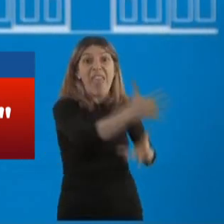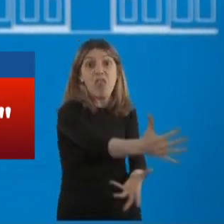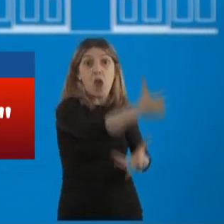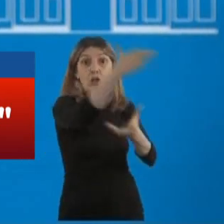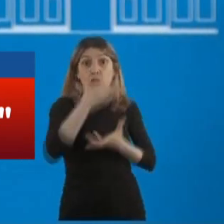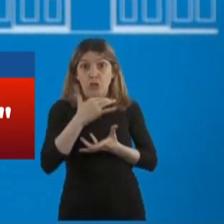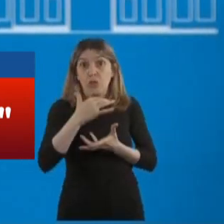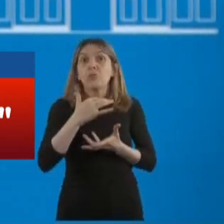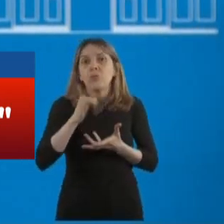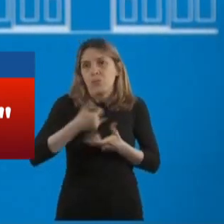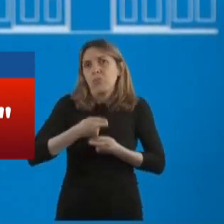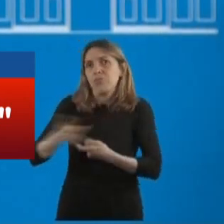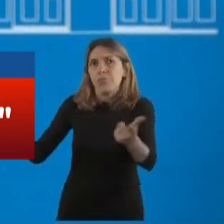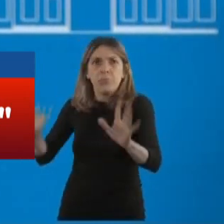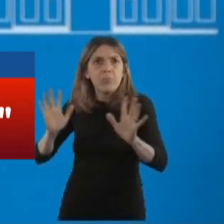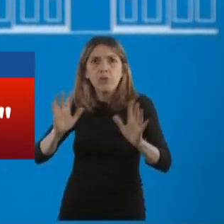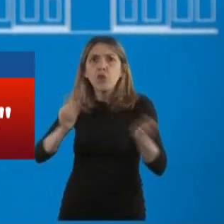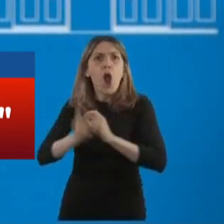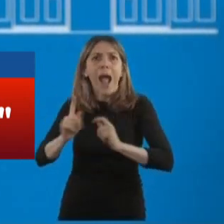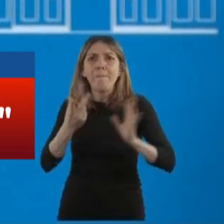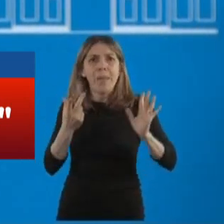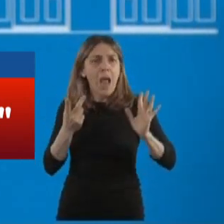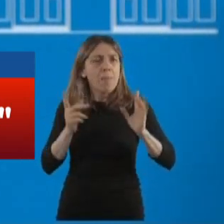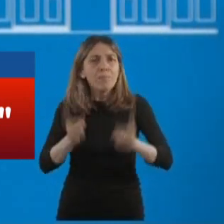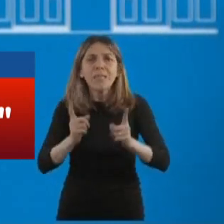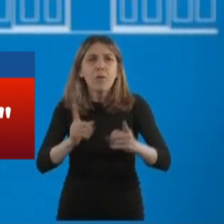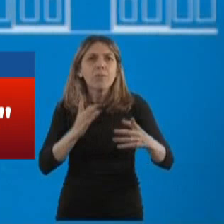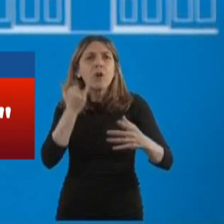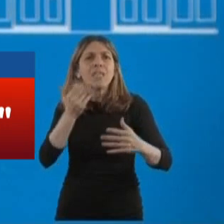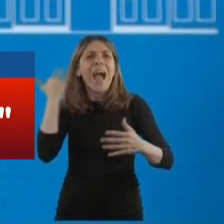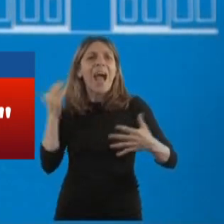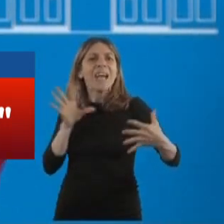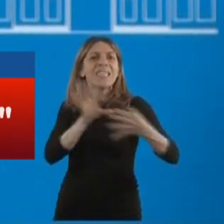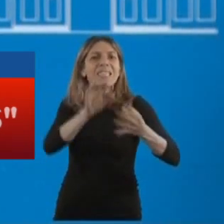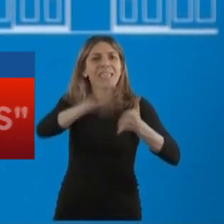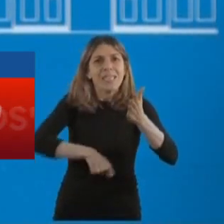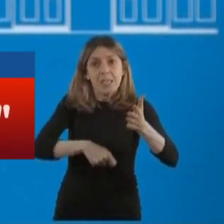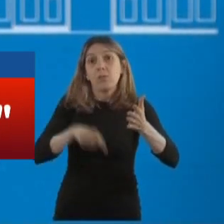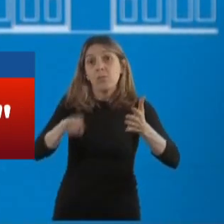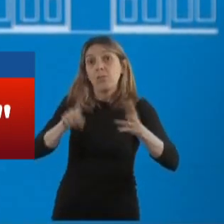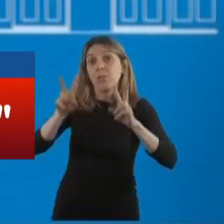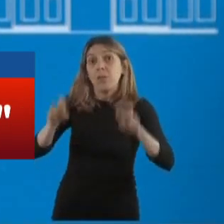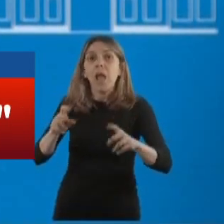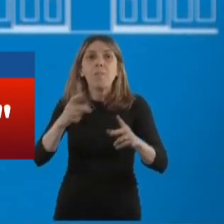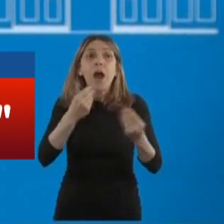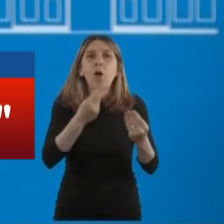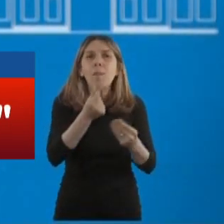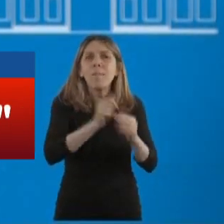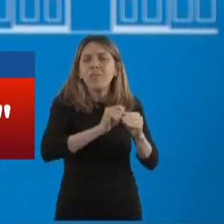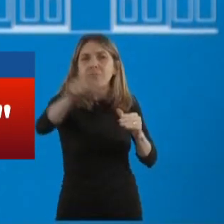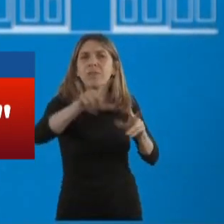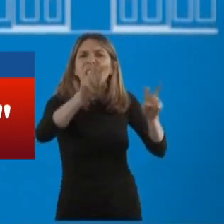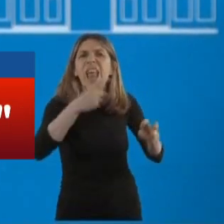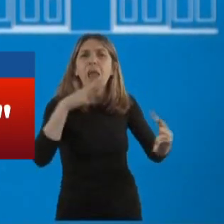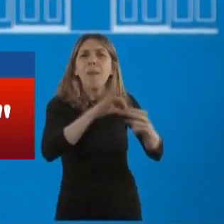provistos por el sector. Esto realmente es importante e impacta en el área de la seguridad social y en